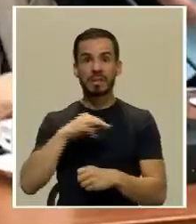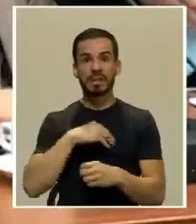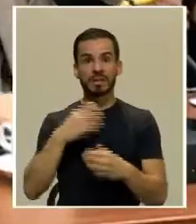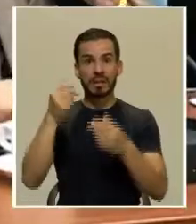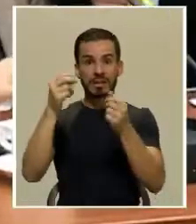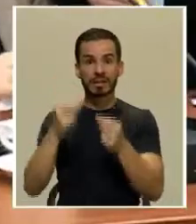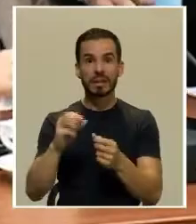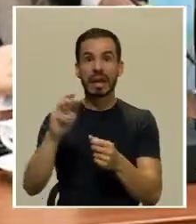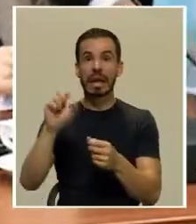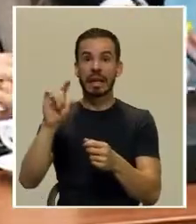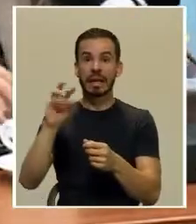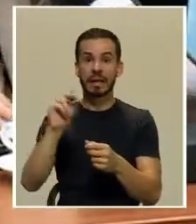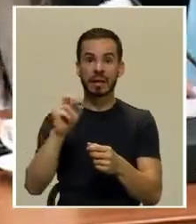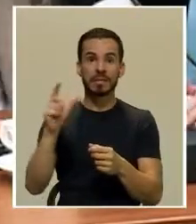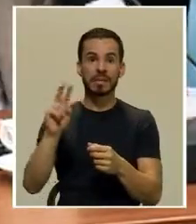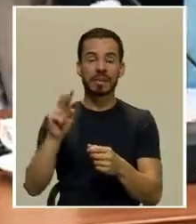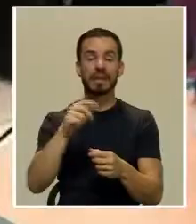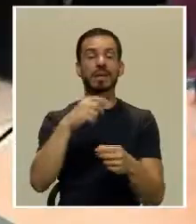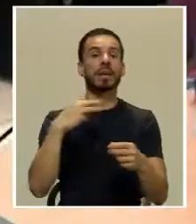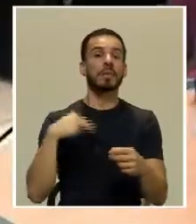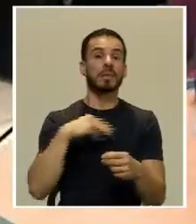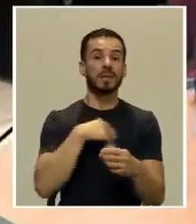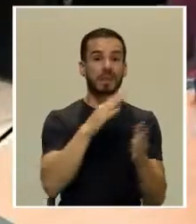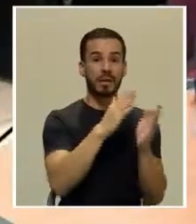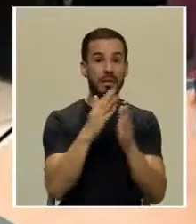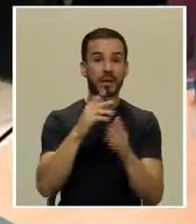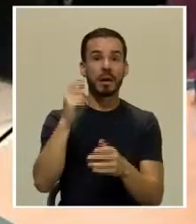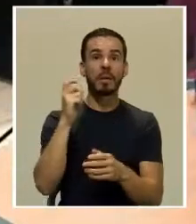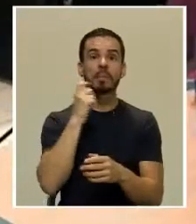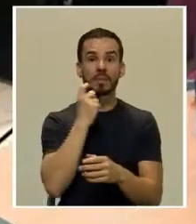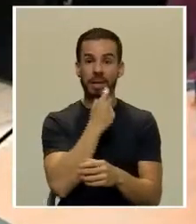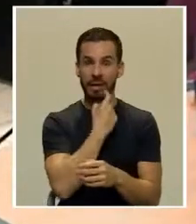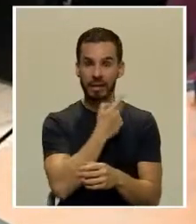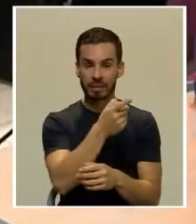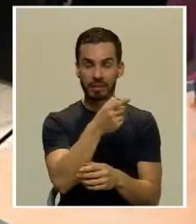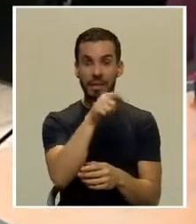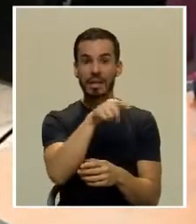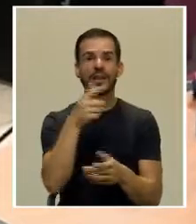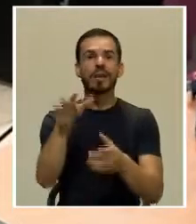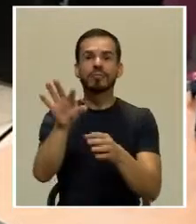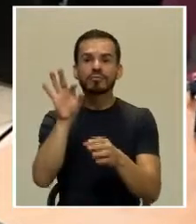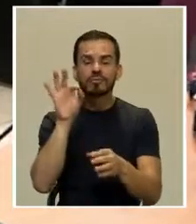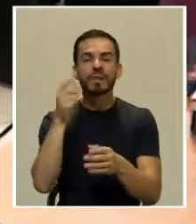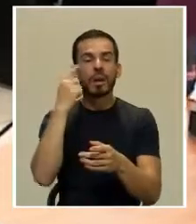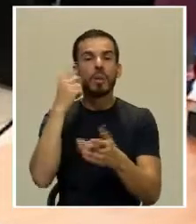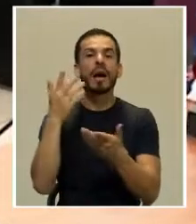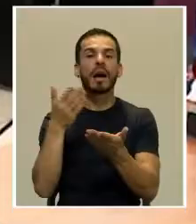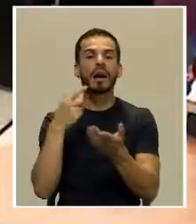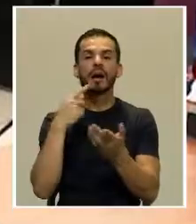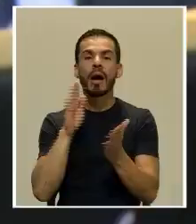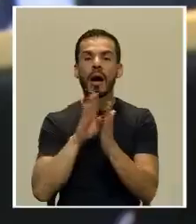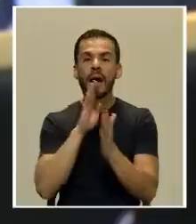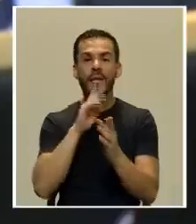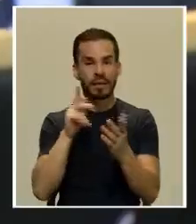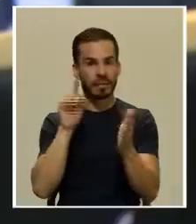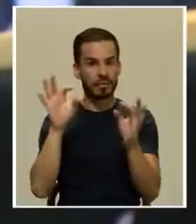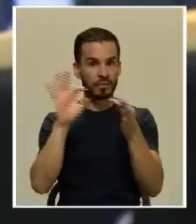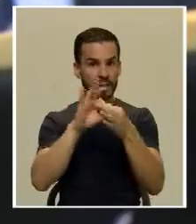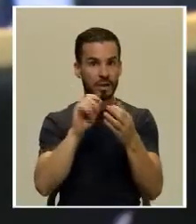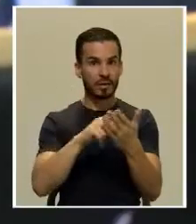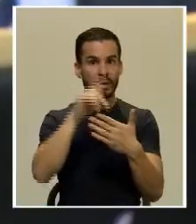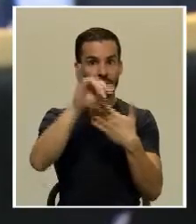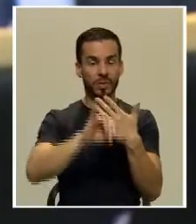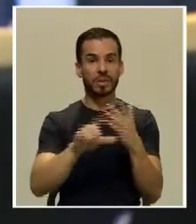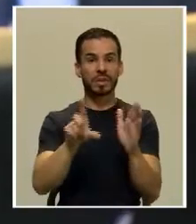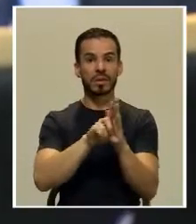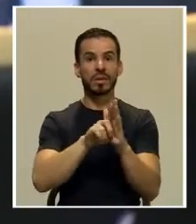Elian Villegas, y la ministra de Planificación, Pilar Garrido, quienes fueron citados para referirse al proyecto de ley que contempla el tercer